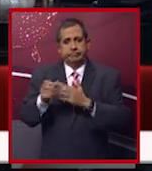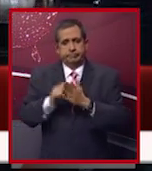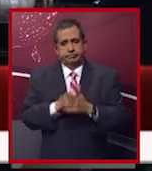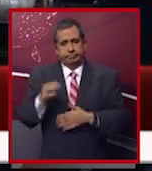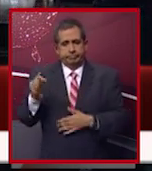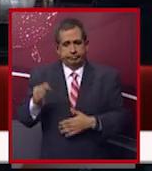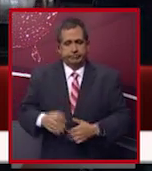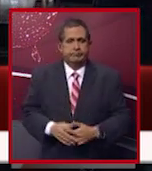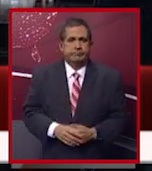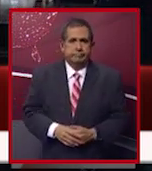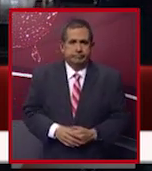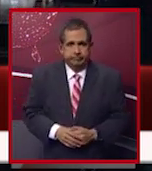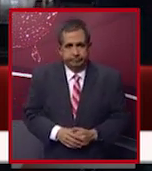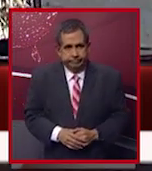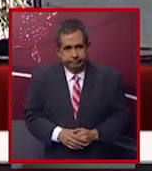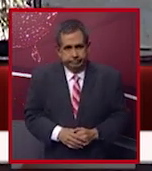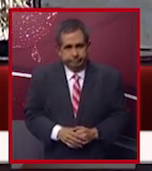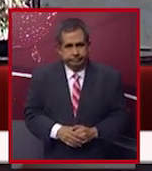de febrero.